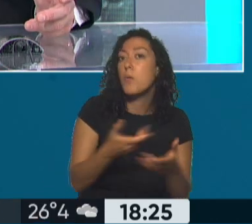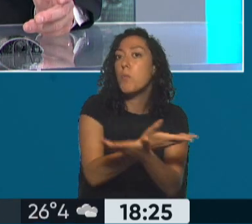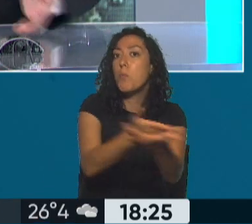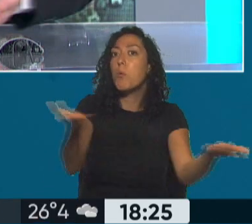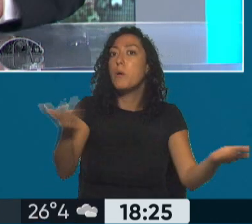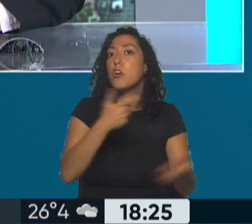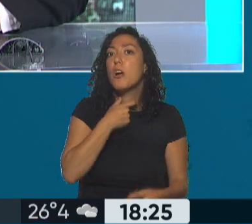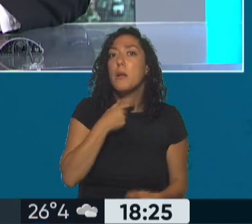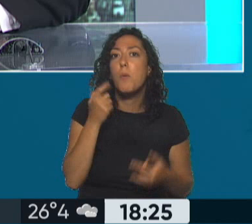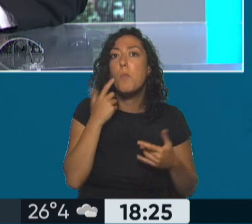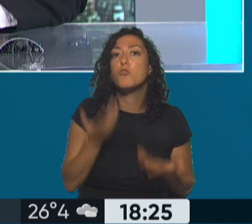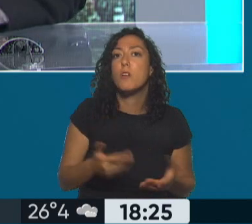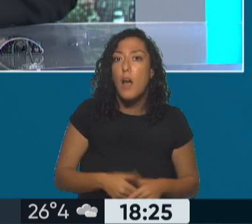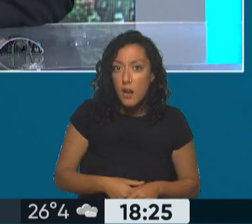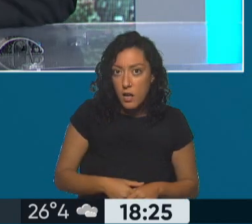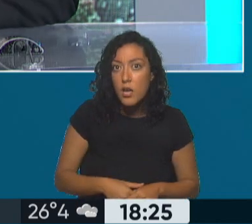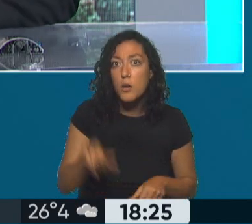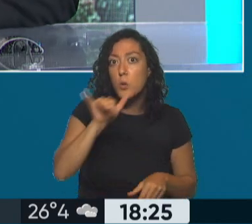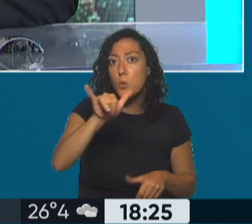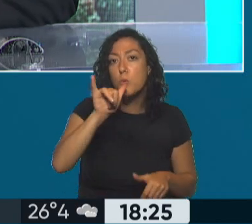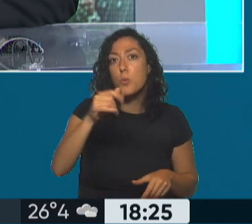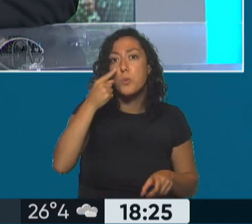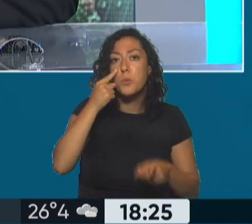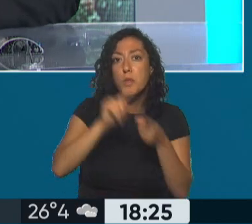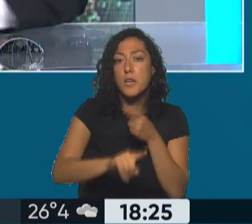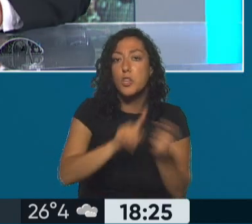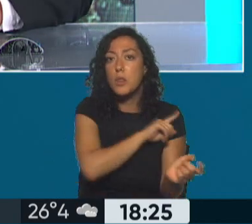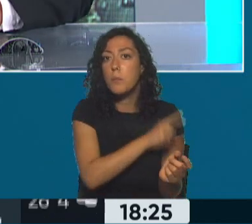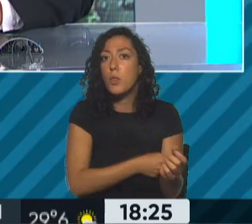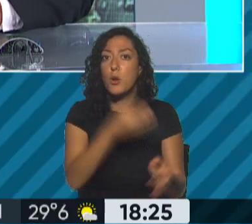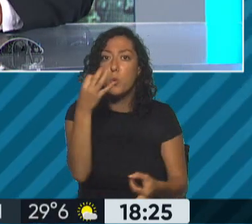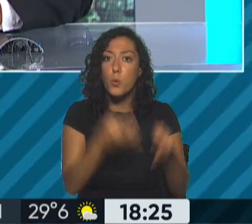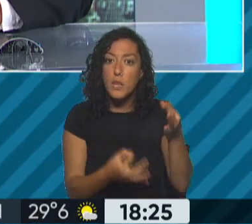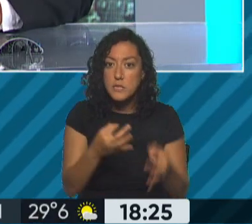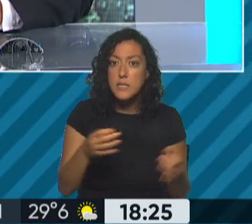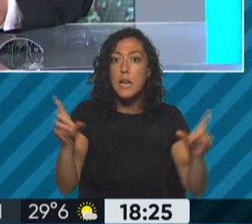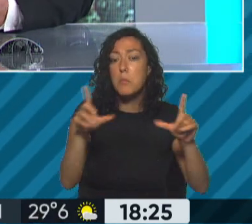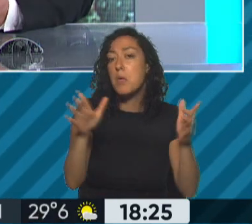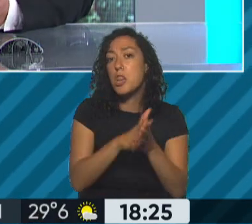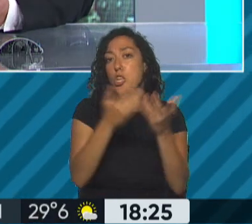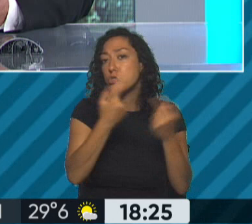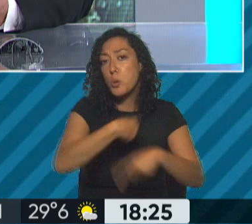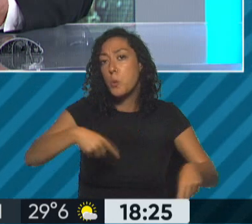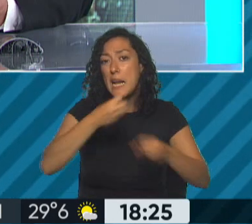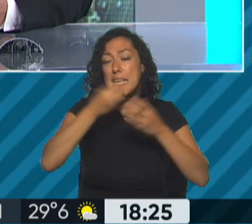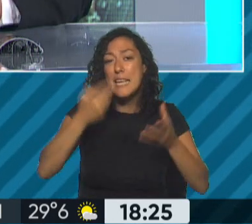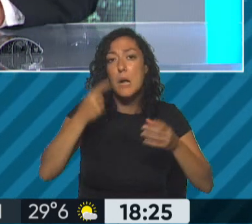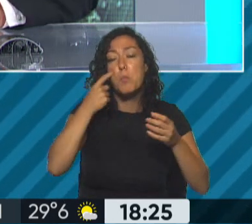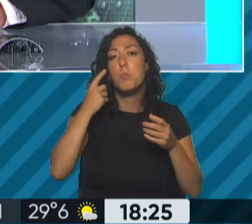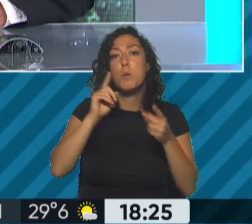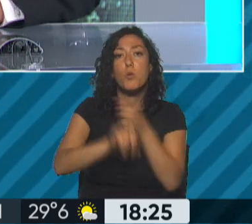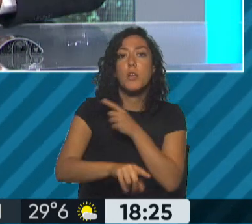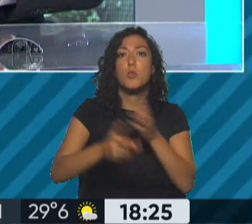públicamente, se subiera al canal de YouTube del Poder Judicial y cualquier medio pudiera tomarlo y pudiera pasarlo al aire